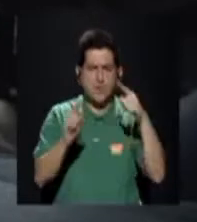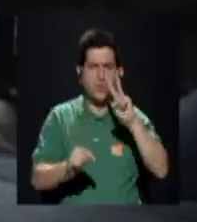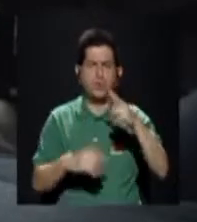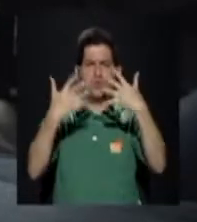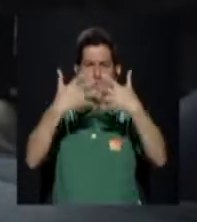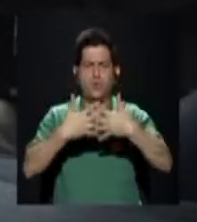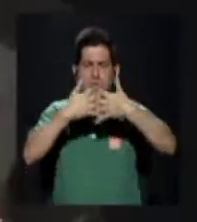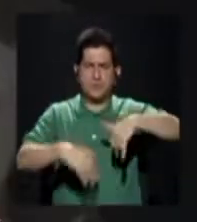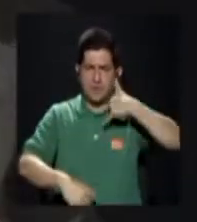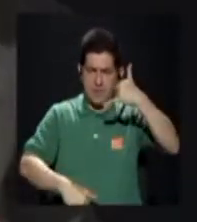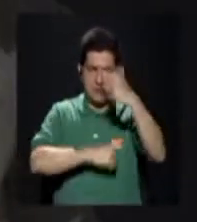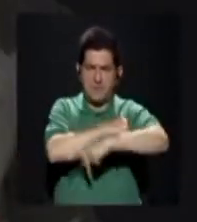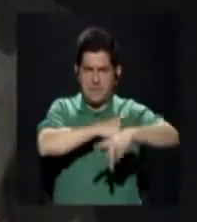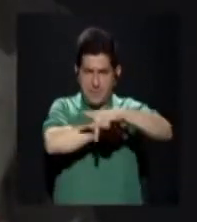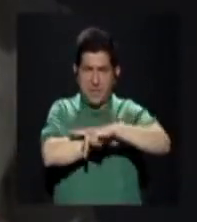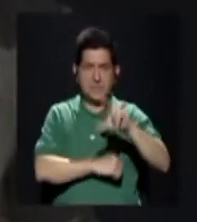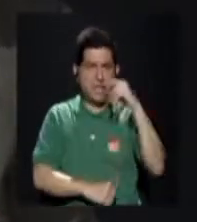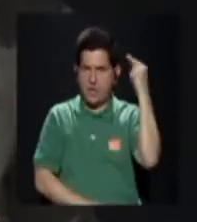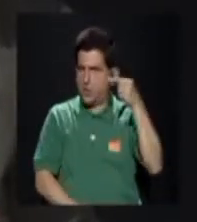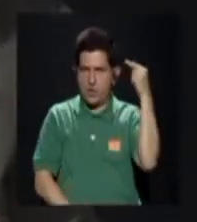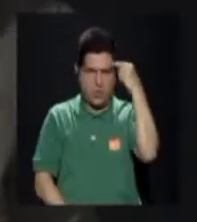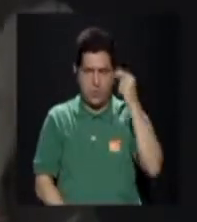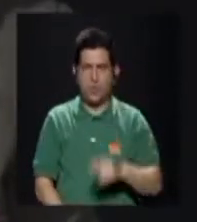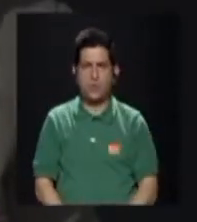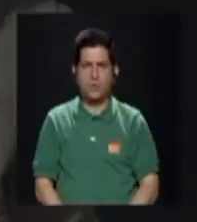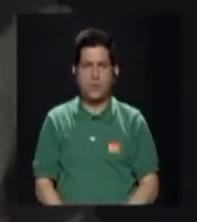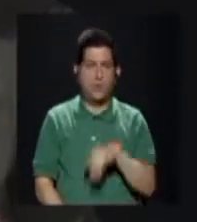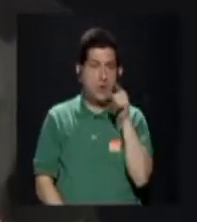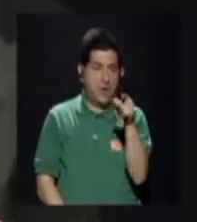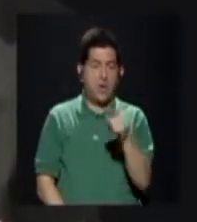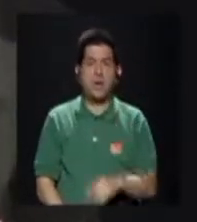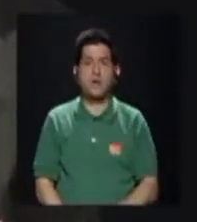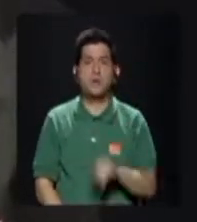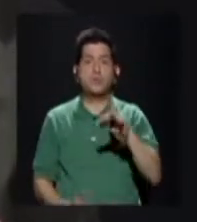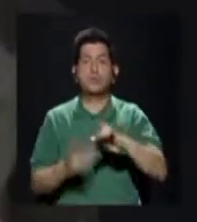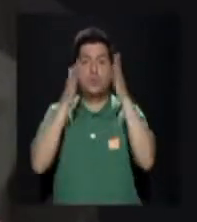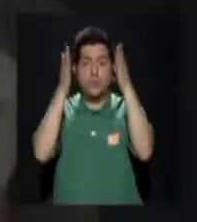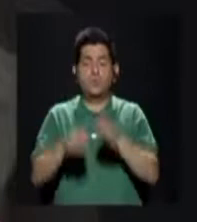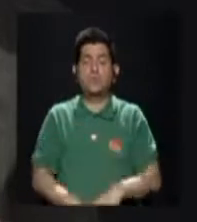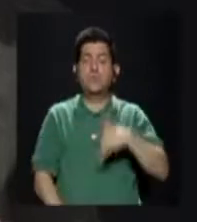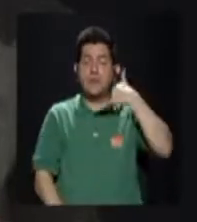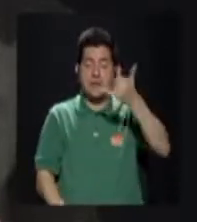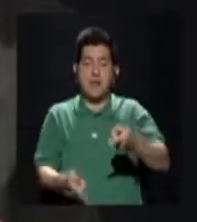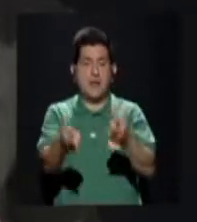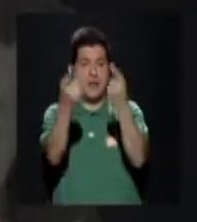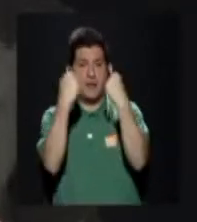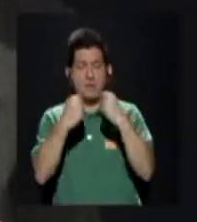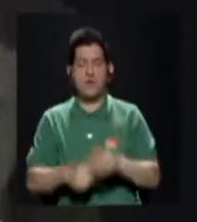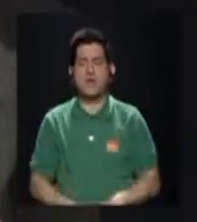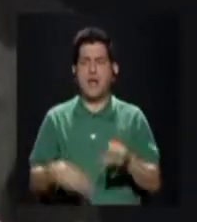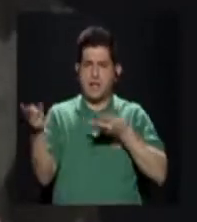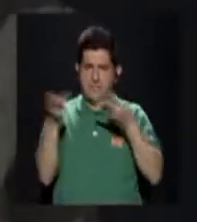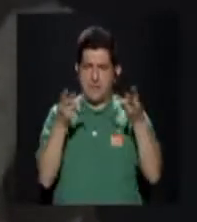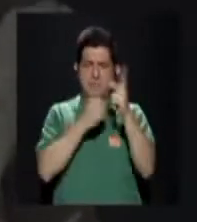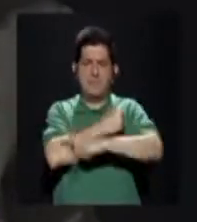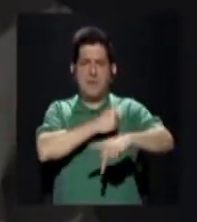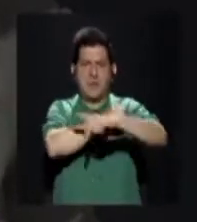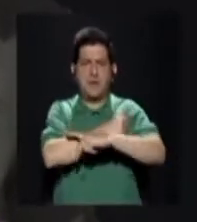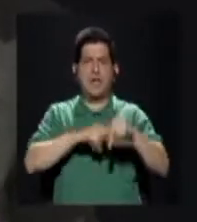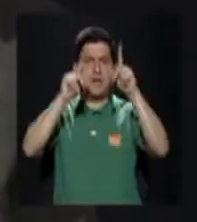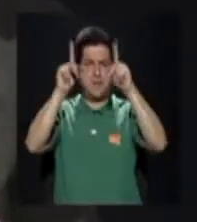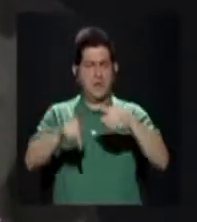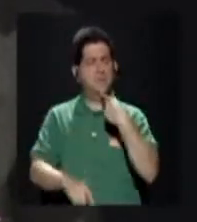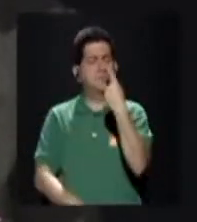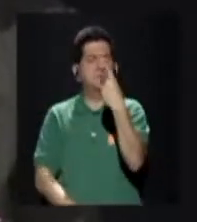del país, no el estatal, sencillamente trajeron a un experto de telefonía de mercados telefónicos al país y el señor se